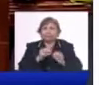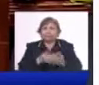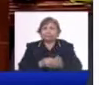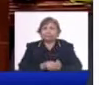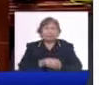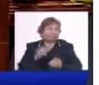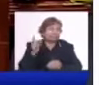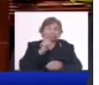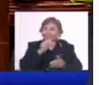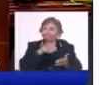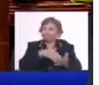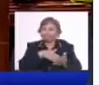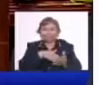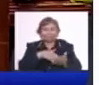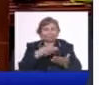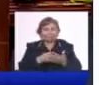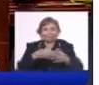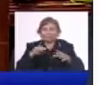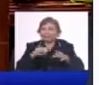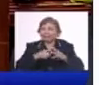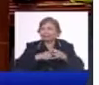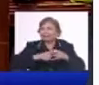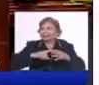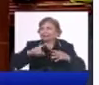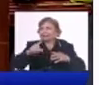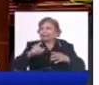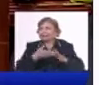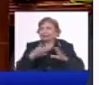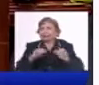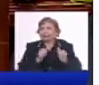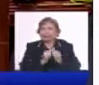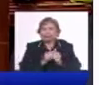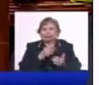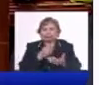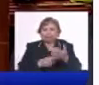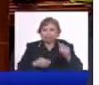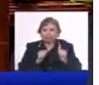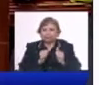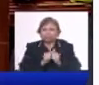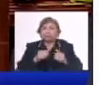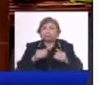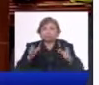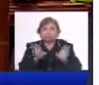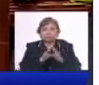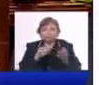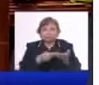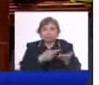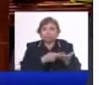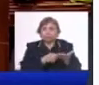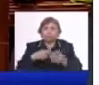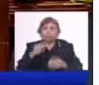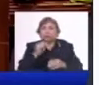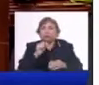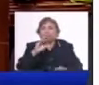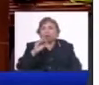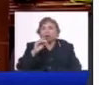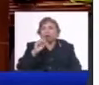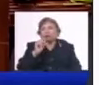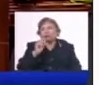que no contemplan la posibilidad de salir adelante, sino poner un pretexto y poner solamente la Asamblea Constituyente,